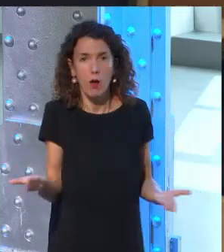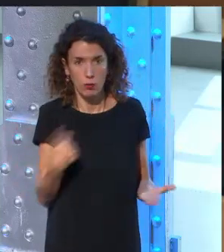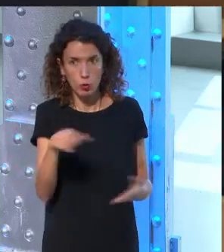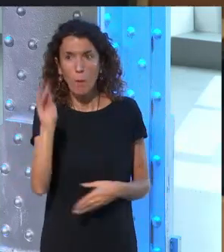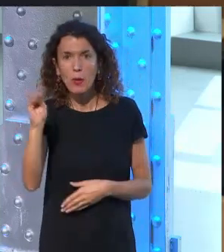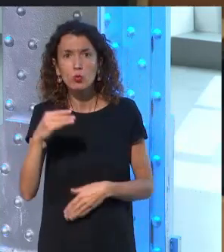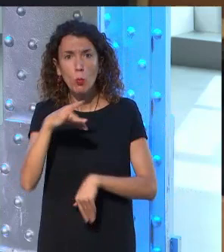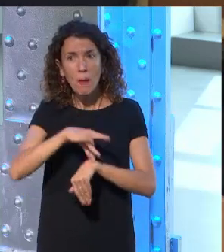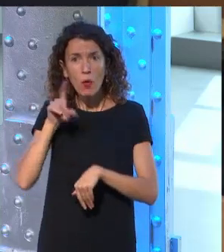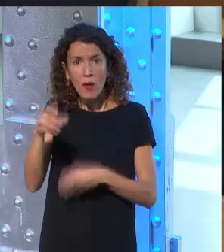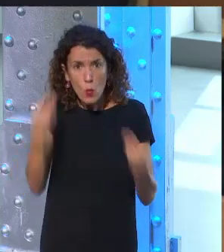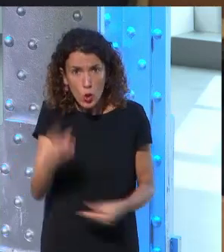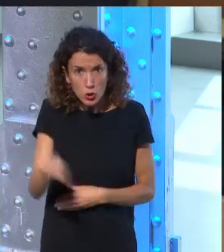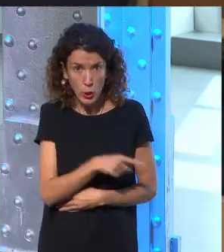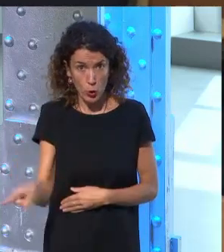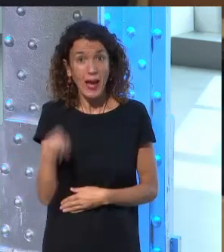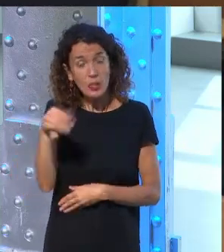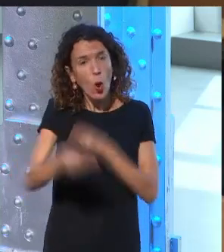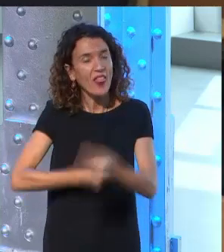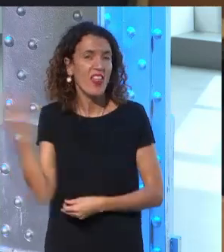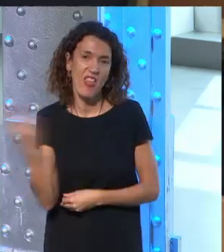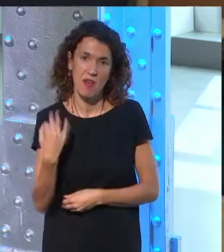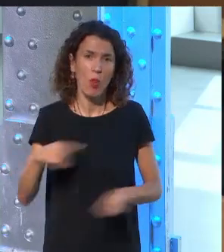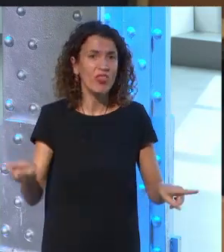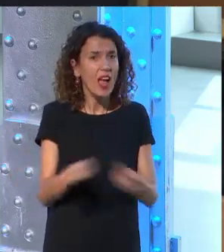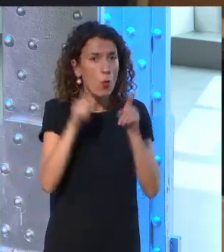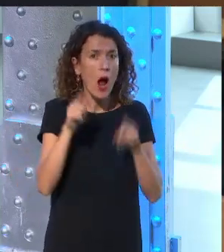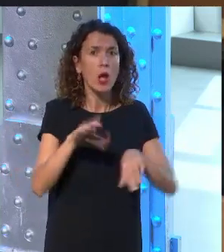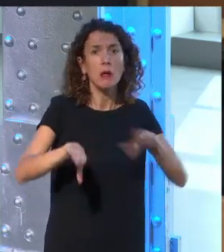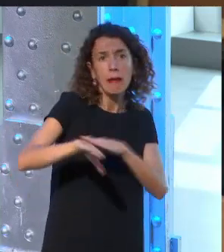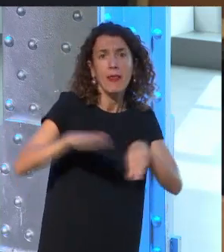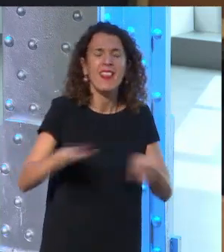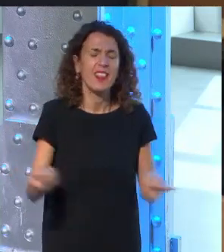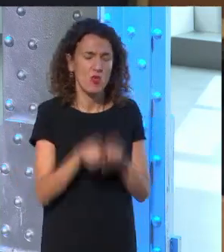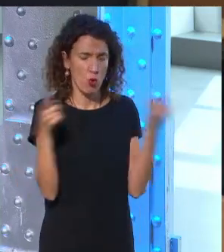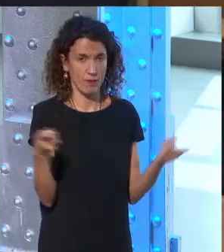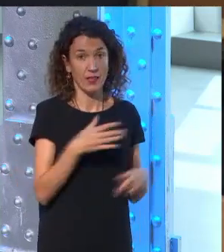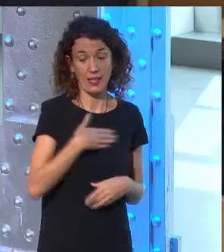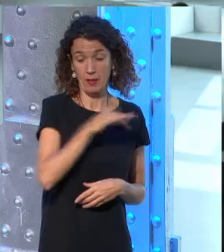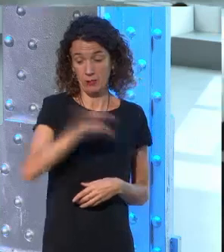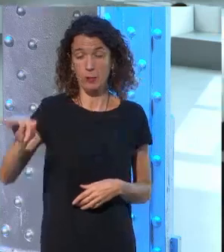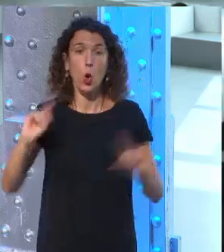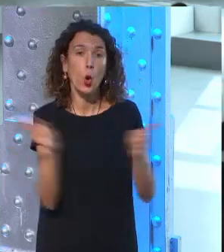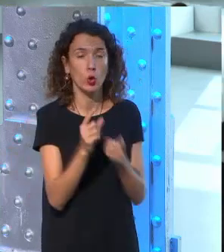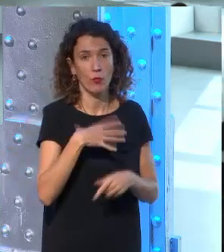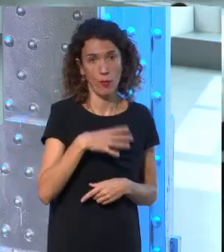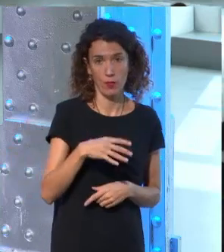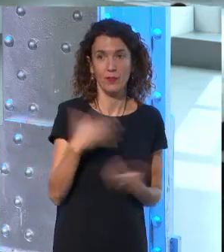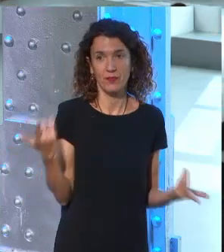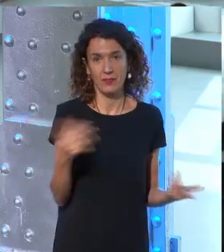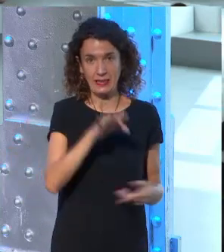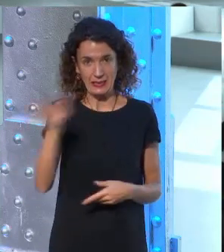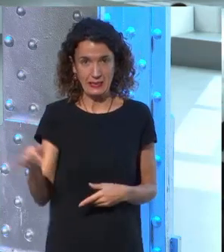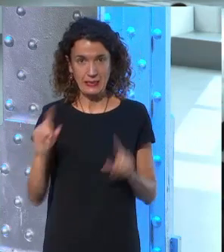si es un buen oncólogo. Pues eso es lo que tenemos que hacer. ¿Quién quiere intervenir por aquí? Con brevedad, venga, Juancho. Con brevedad